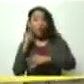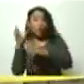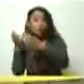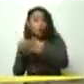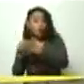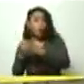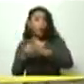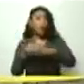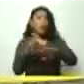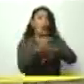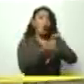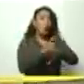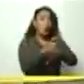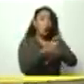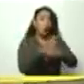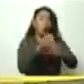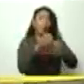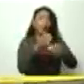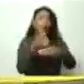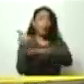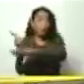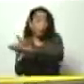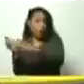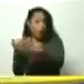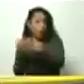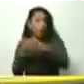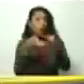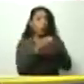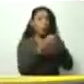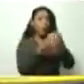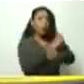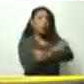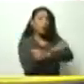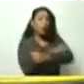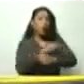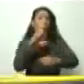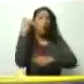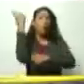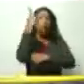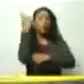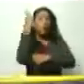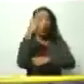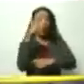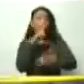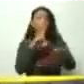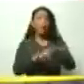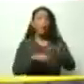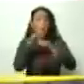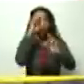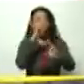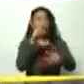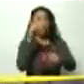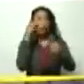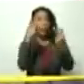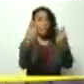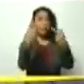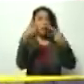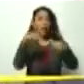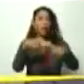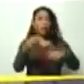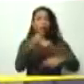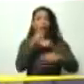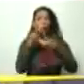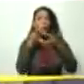Plataforma Unitaria se conforma un grupo para atender el sobrecumplimiento y para las personas que miran esta ruta de prensa